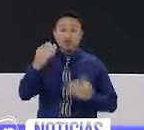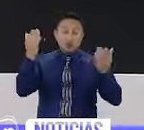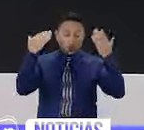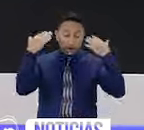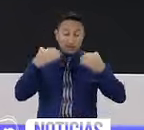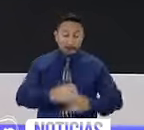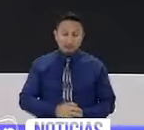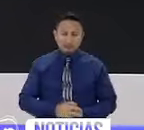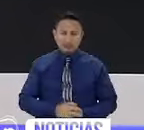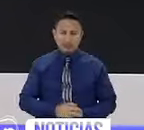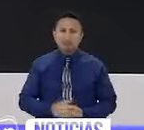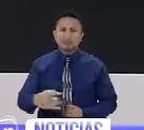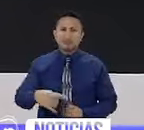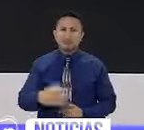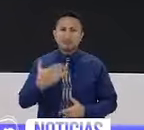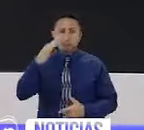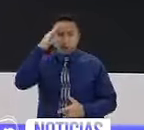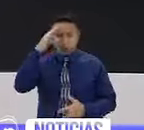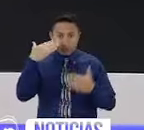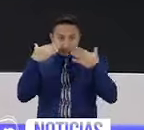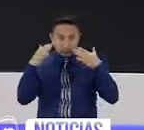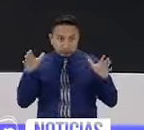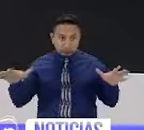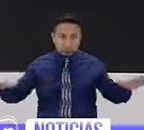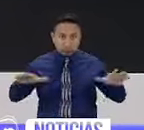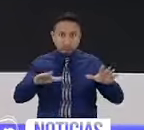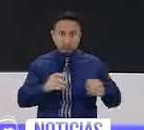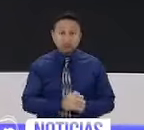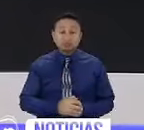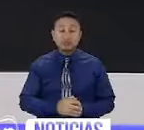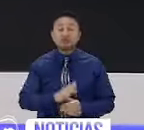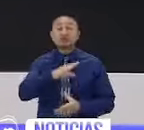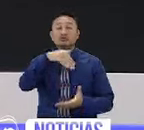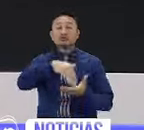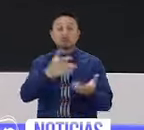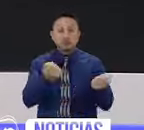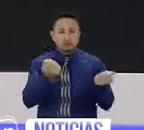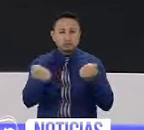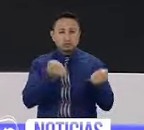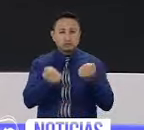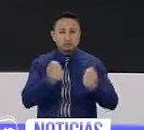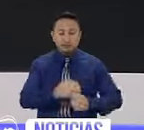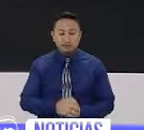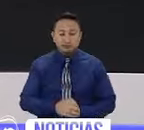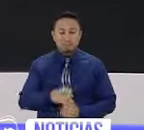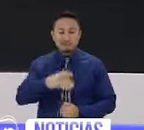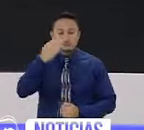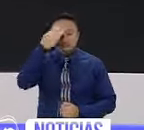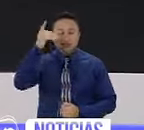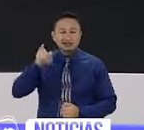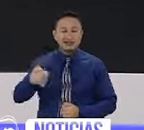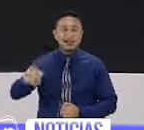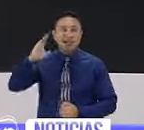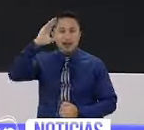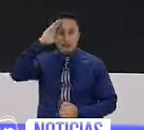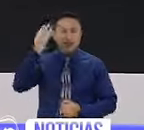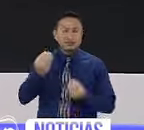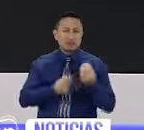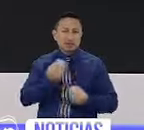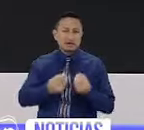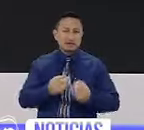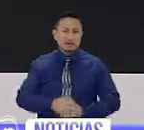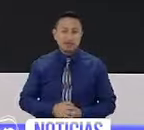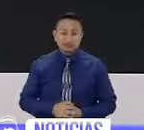mega operativo también permitió detectar un centro de monitoreo para así conocer los movimientos de la policía. Hay